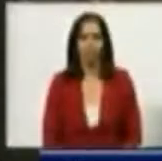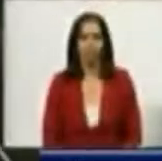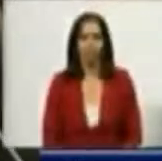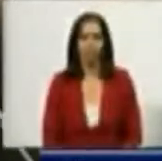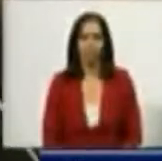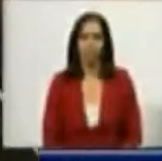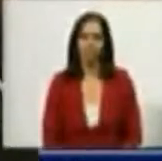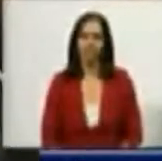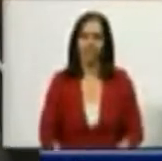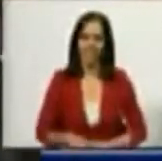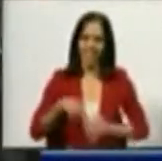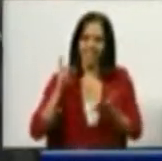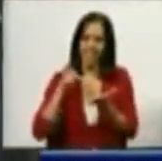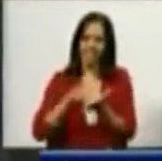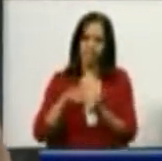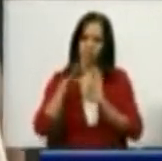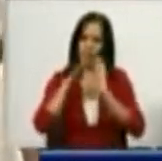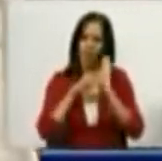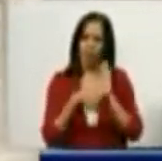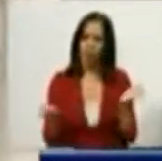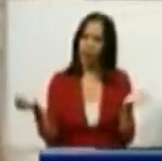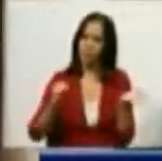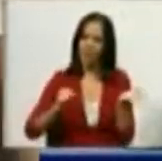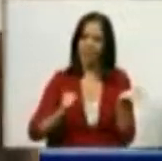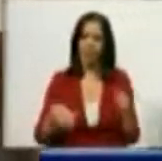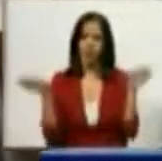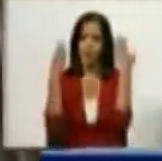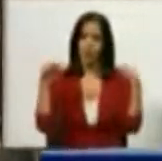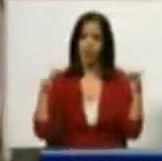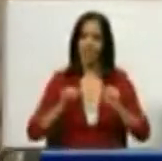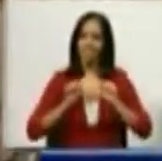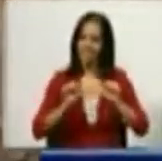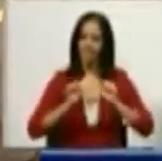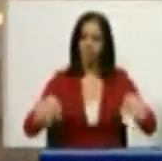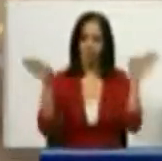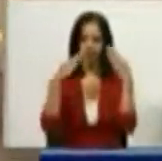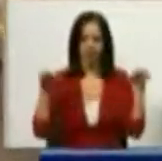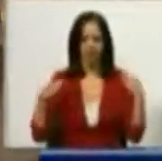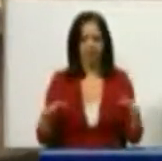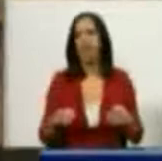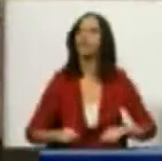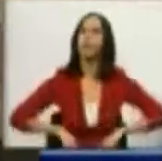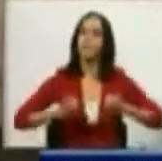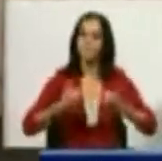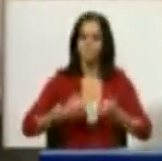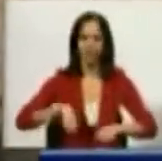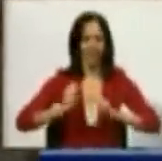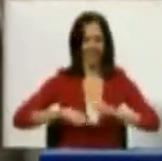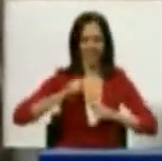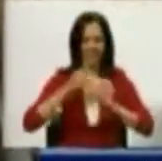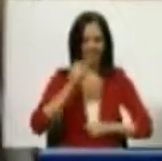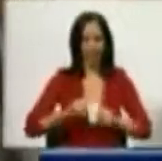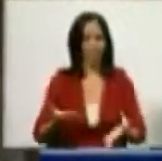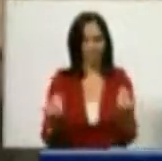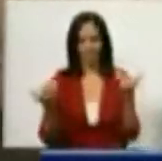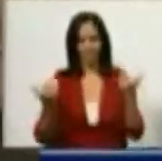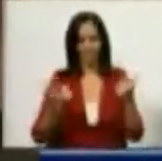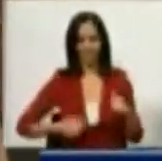aquí estamos su programa con el mazo dando en Navidad seguimos en Navidad y con más gaitas mándela